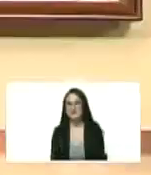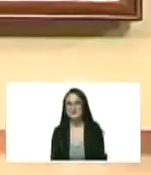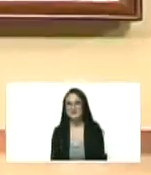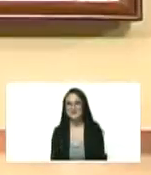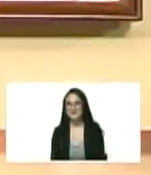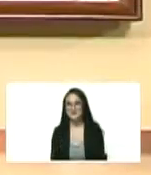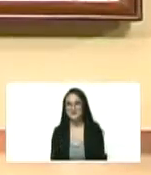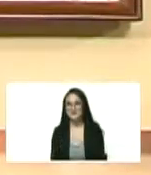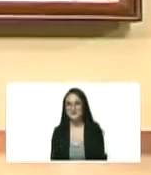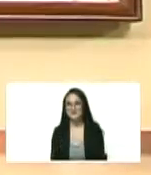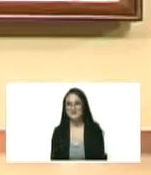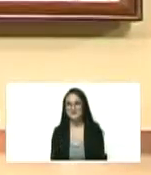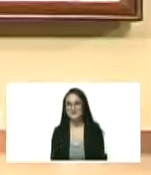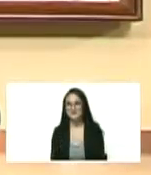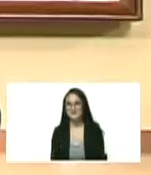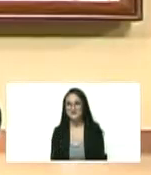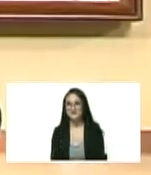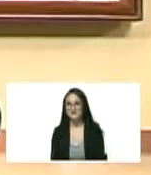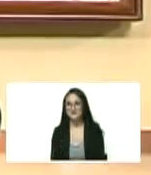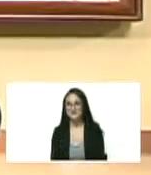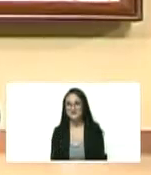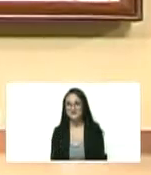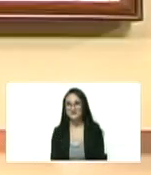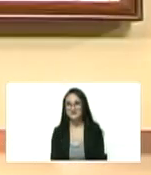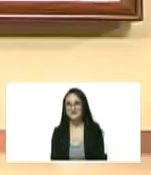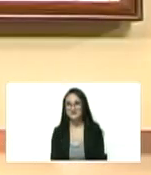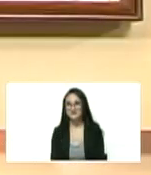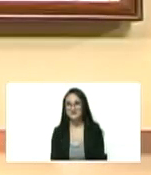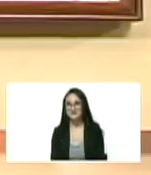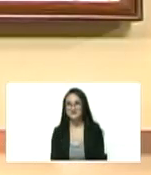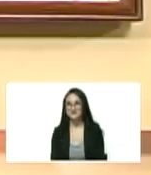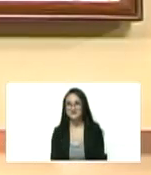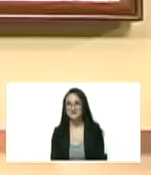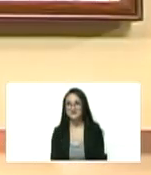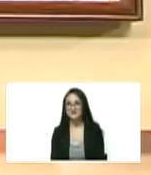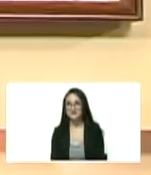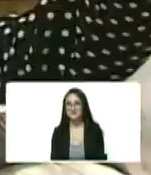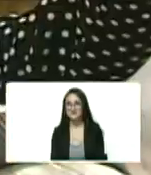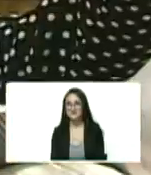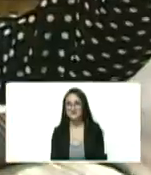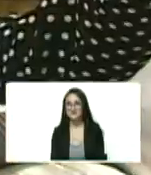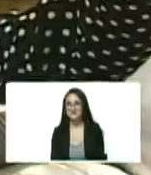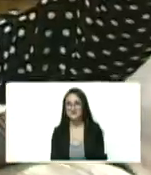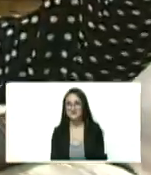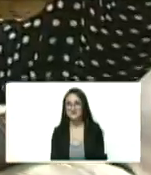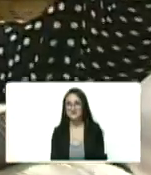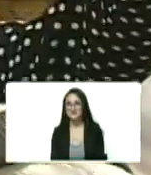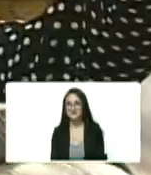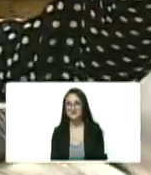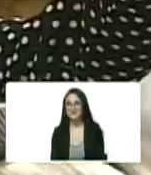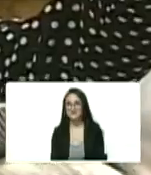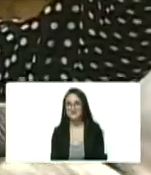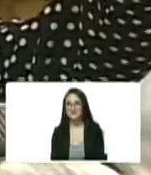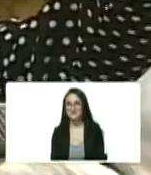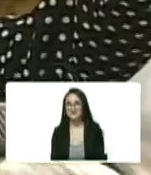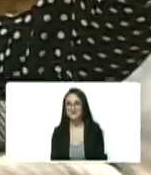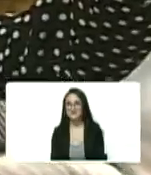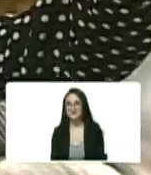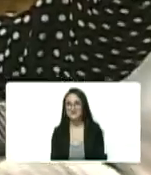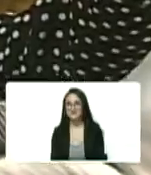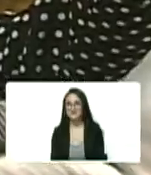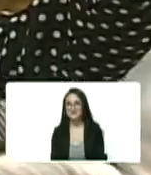el Magdalena se abrazarán entre canciones de selva. Y tus hijos